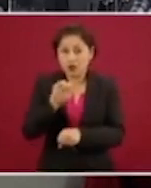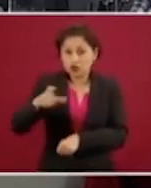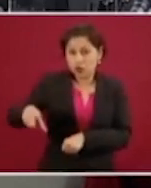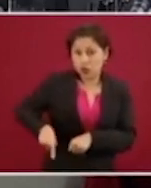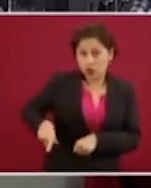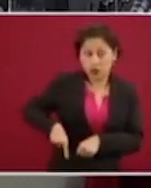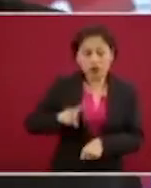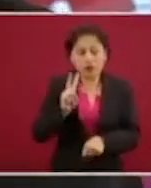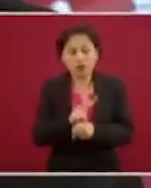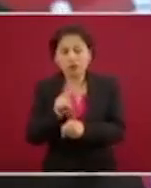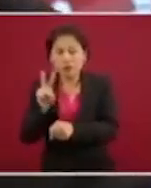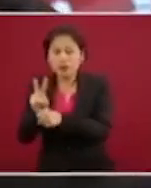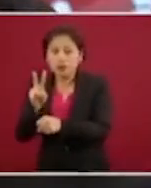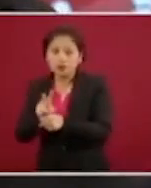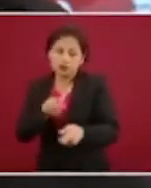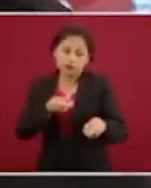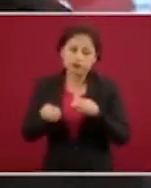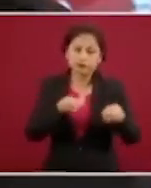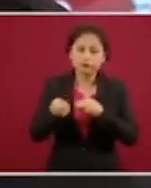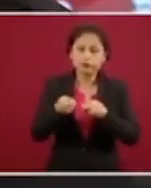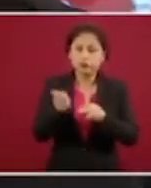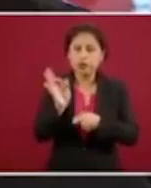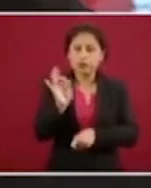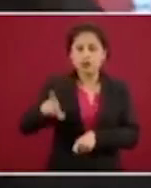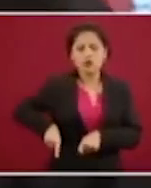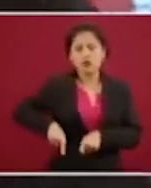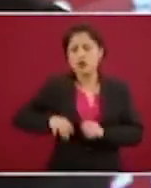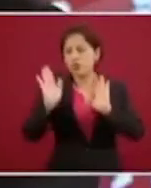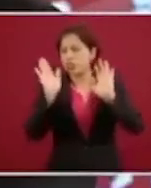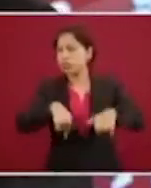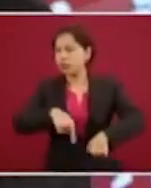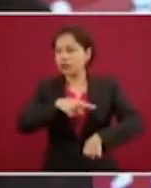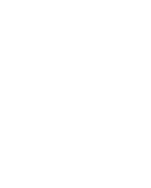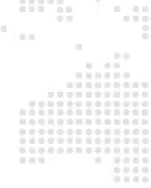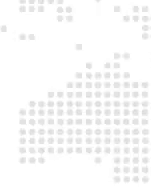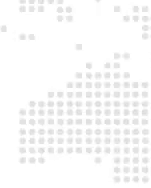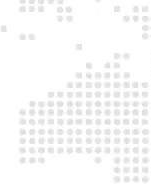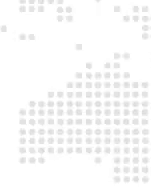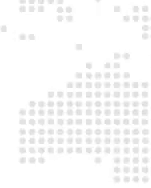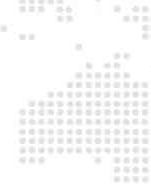porque si no intervenimos, pues imagínense, entonces estaríamos en la ley de la selva, ¿no?